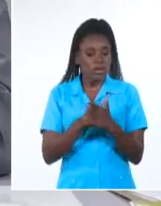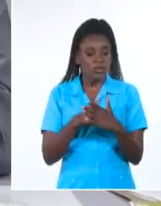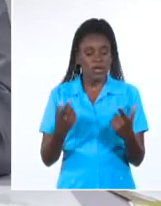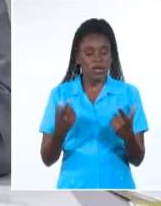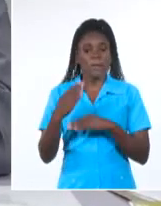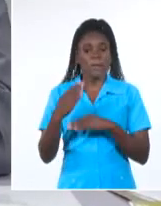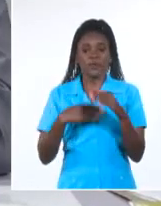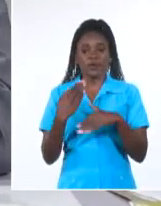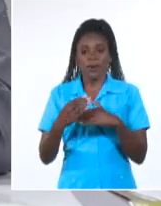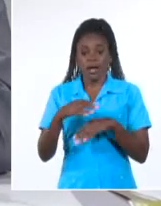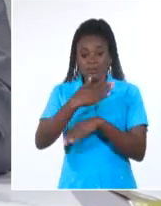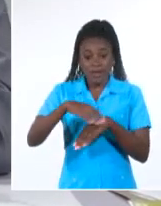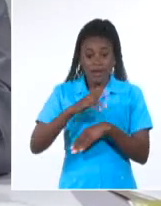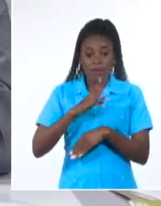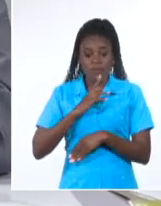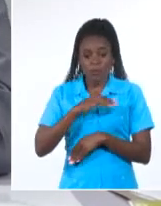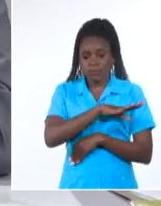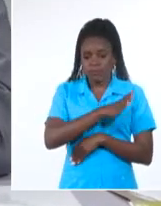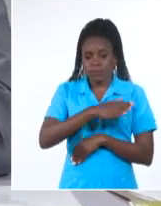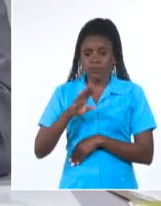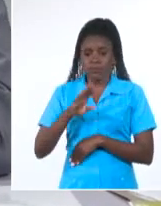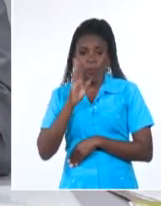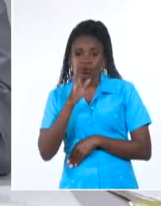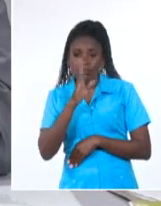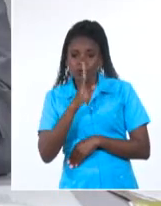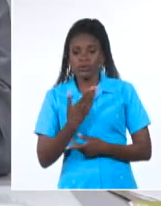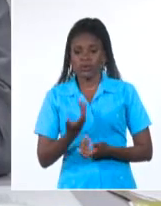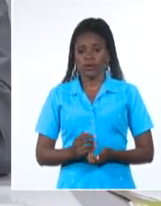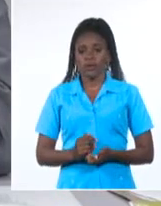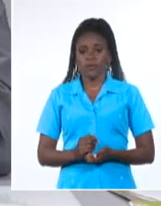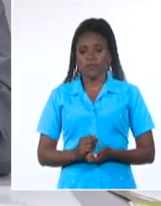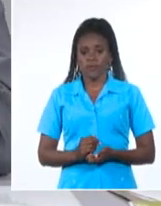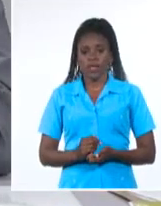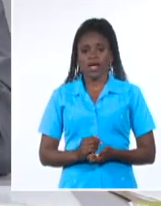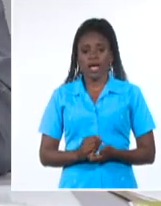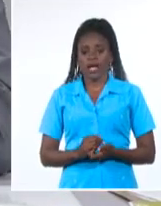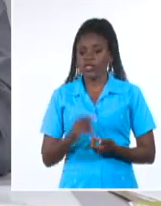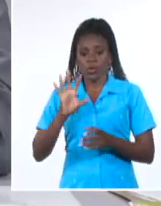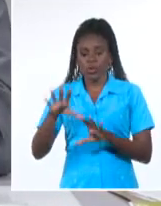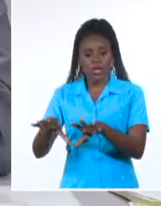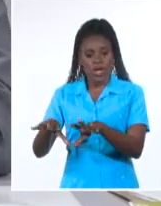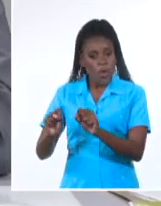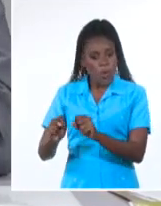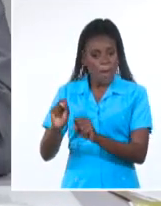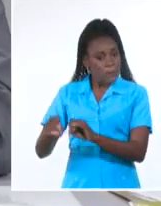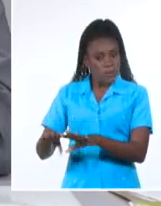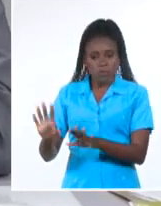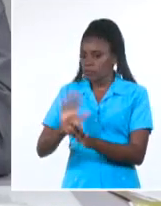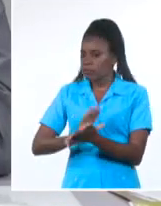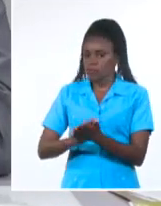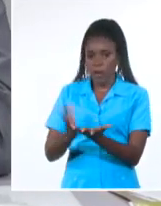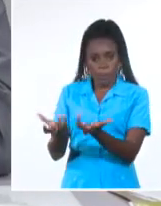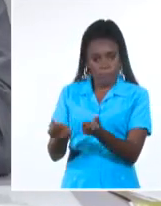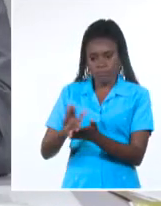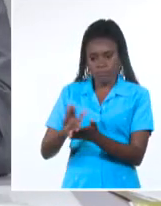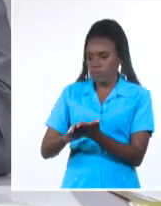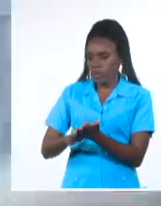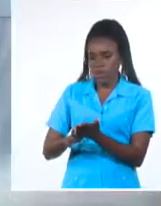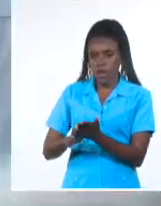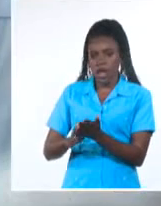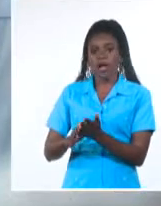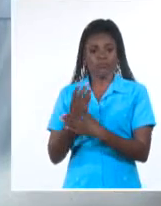las ciudades, comunidades, los microvertederos, no se recoge la basura,